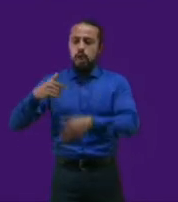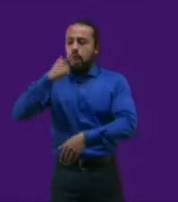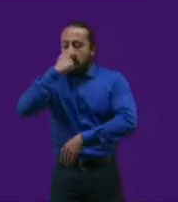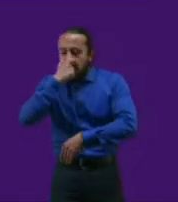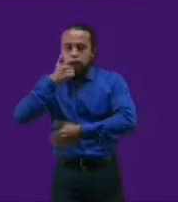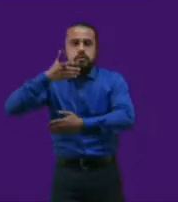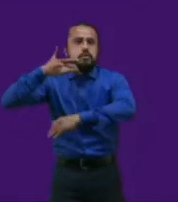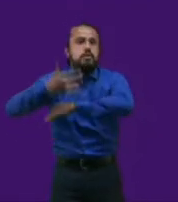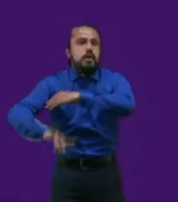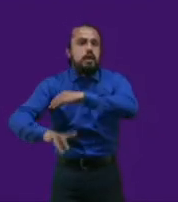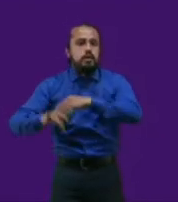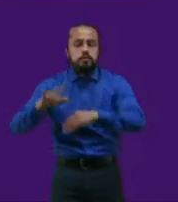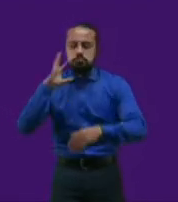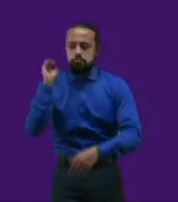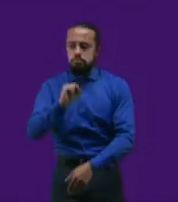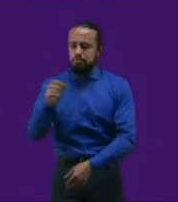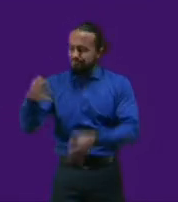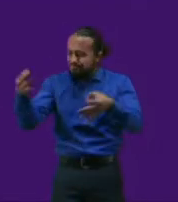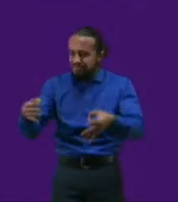importante entender